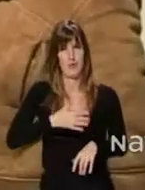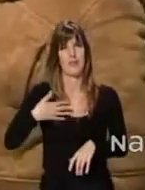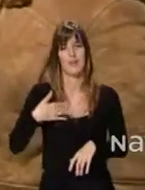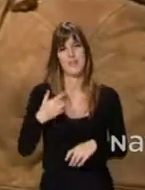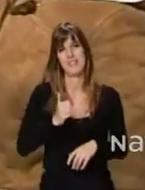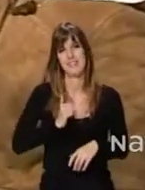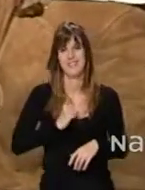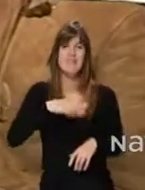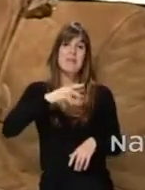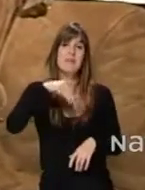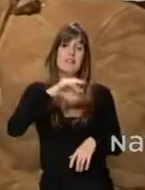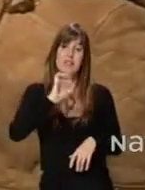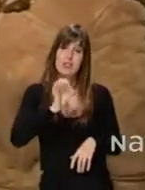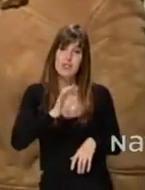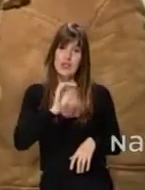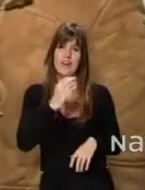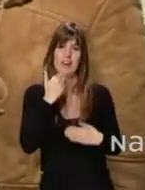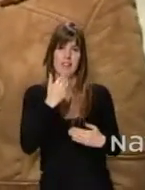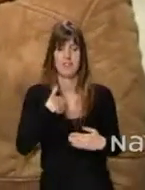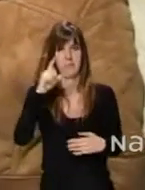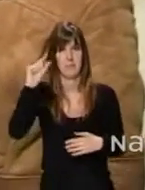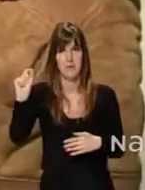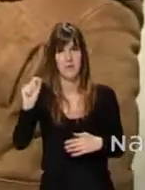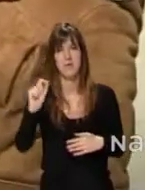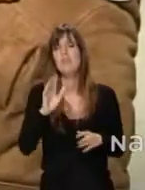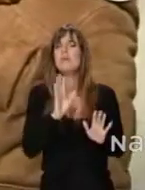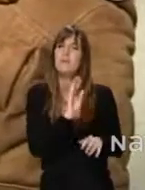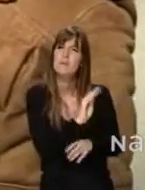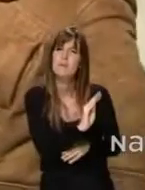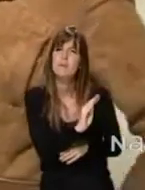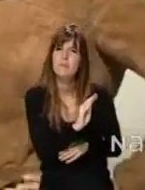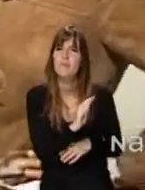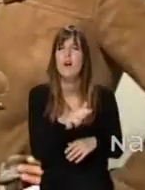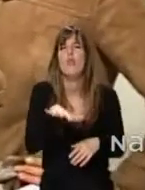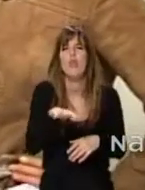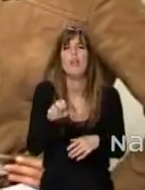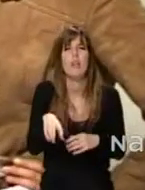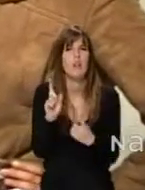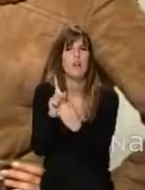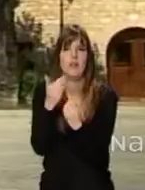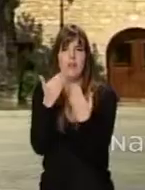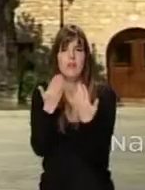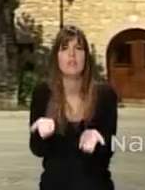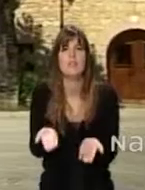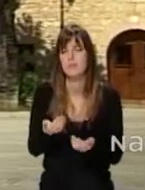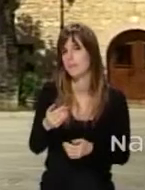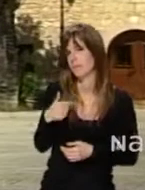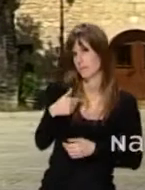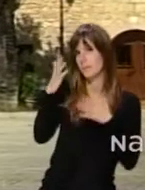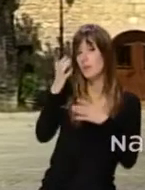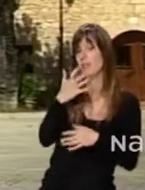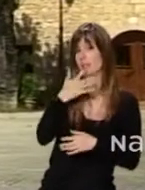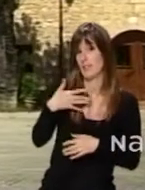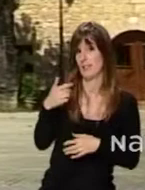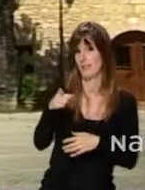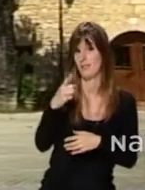¿eh? Mincho, muchas gracias. A vosotros. ¿Eh? Nosotros ya nos tenemos que ir, no sé a dónde. Pues si quieres, mira, aquí mismo